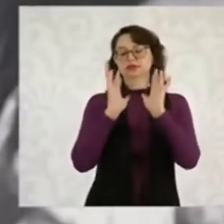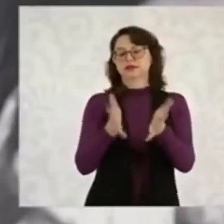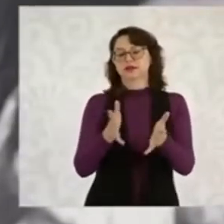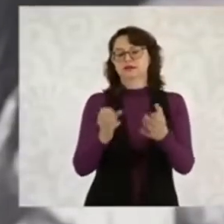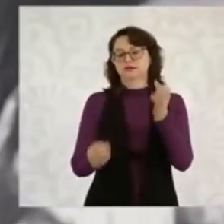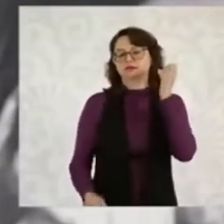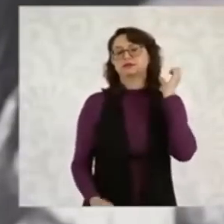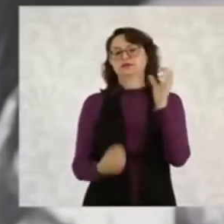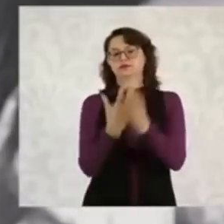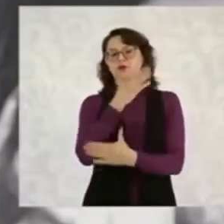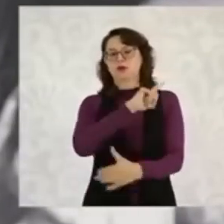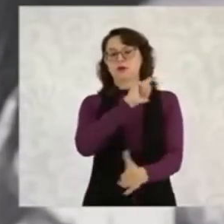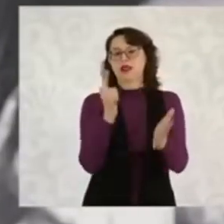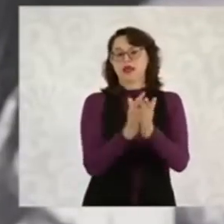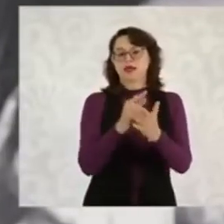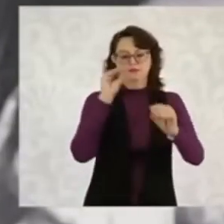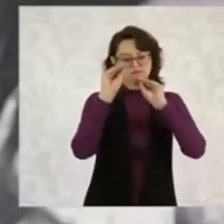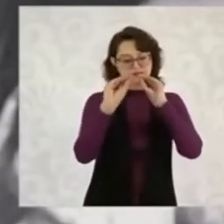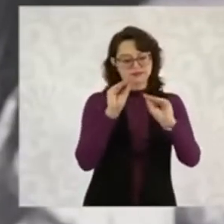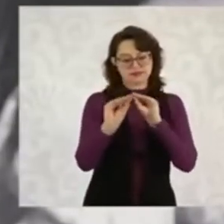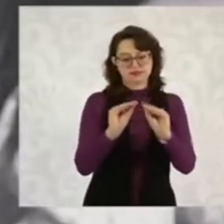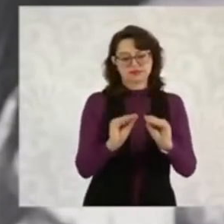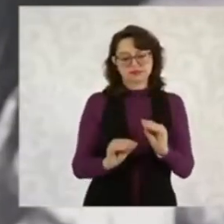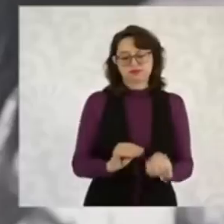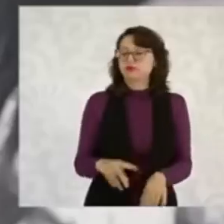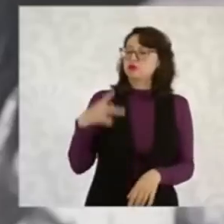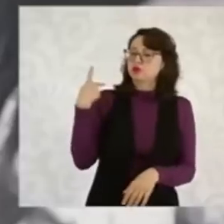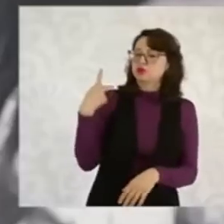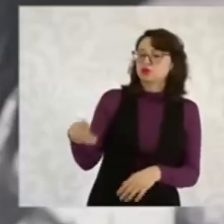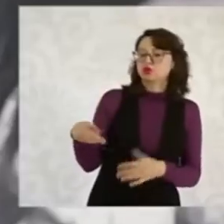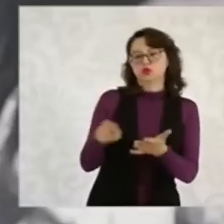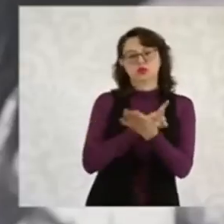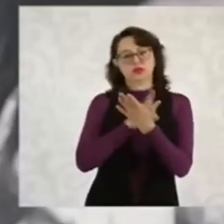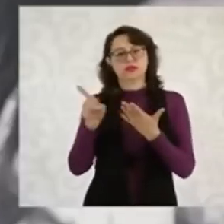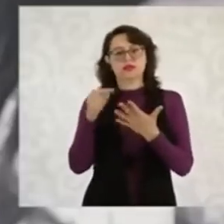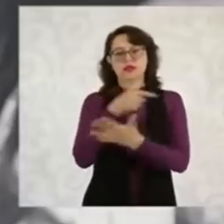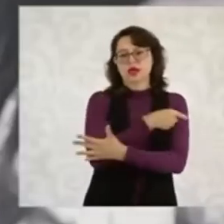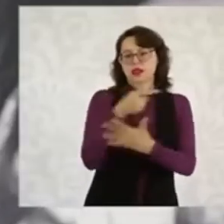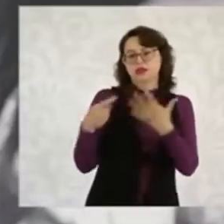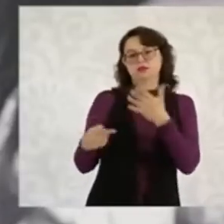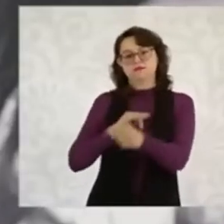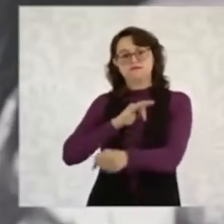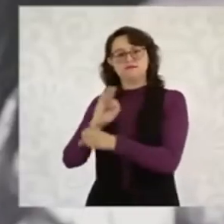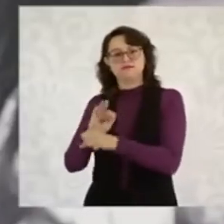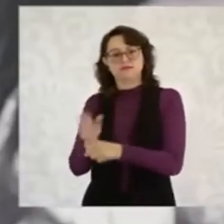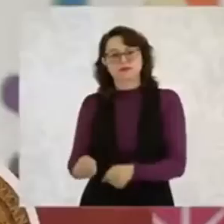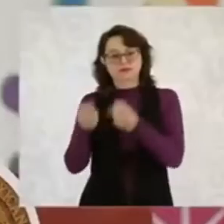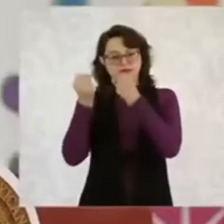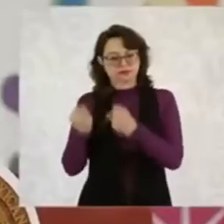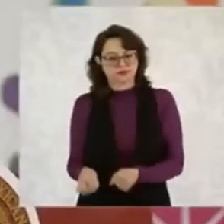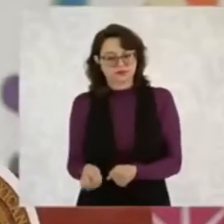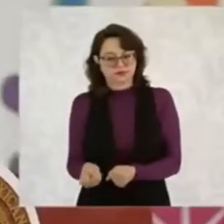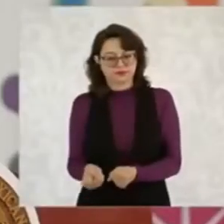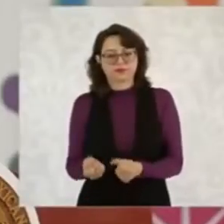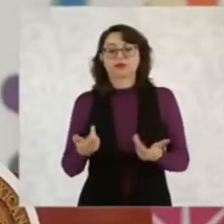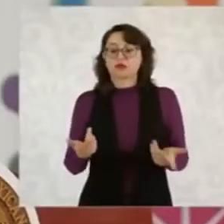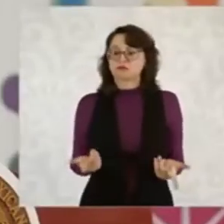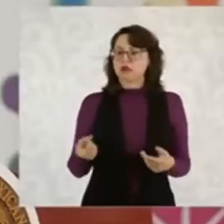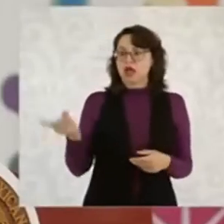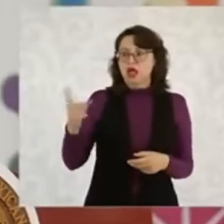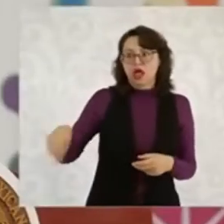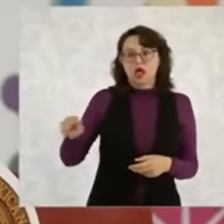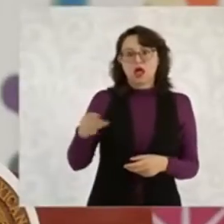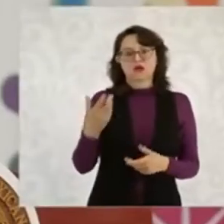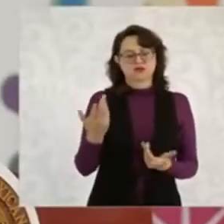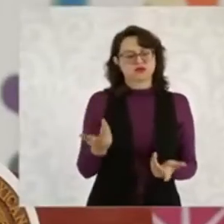construir un nuevo marco legal que garantice la protección para los trabajadores y trabajadoras, manteniendo además la viabilidad